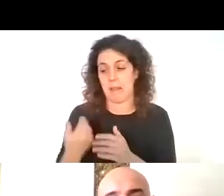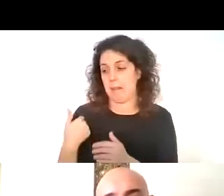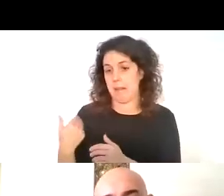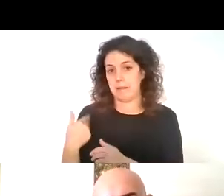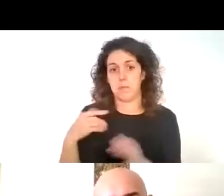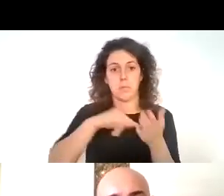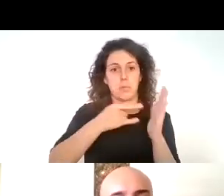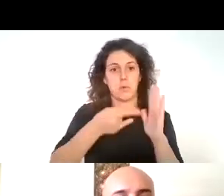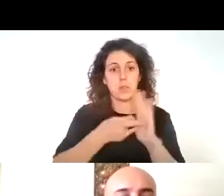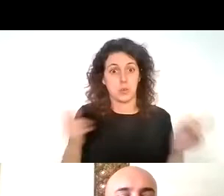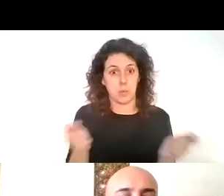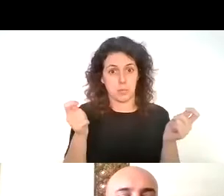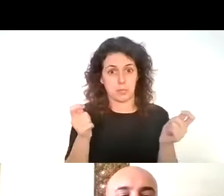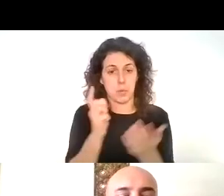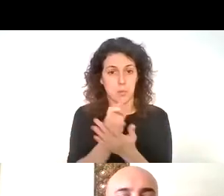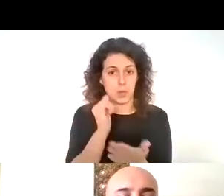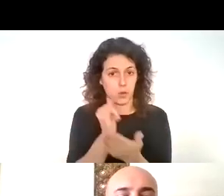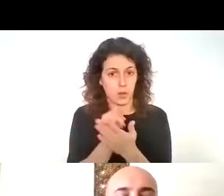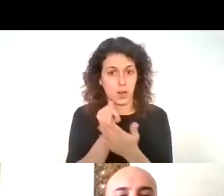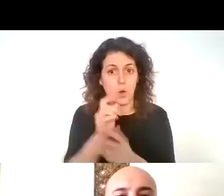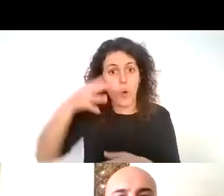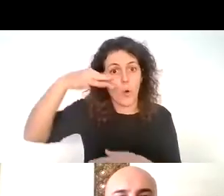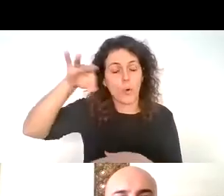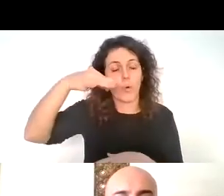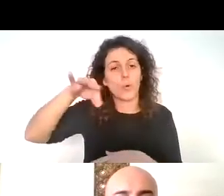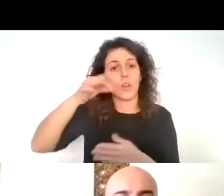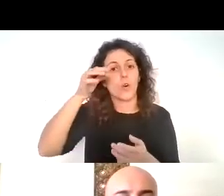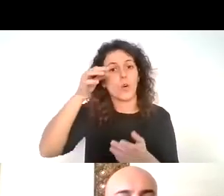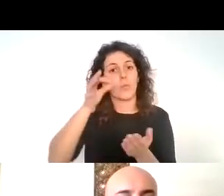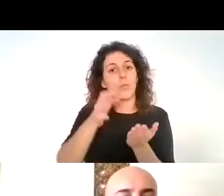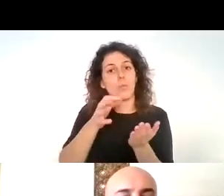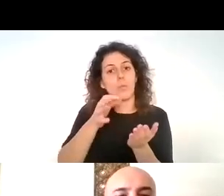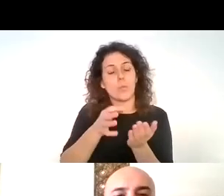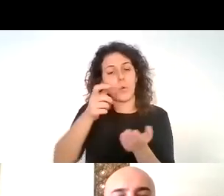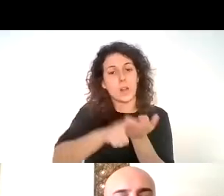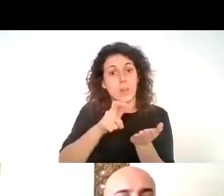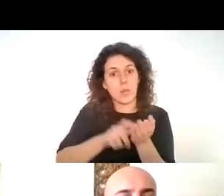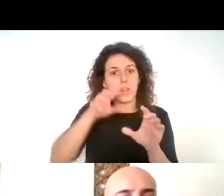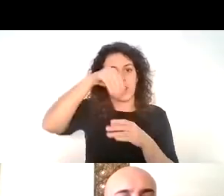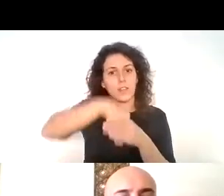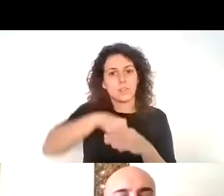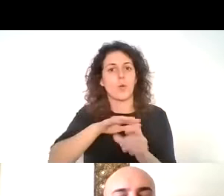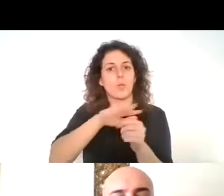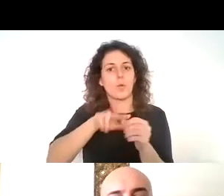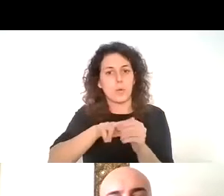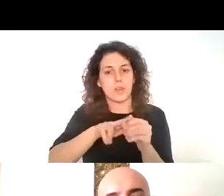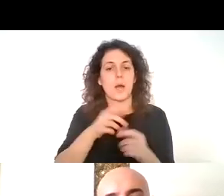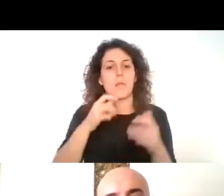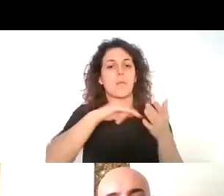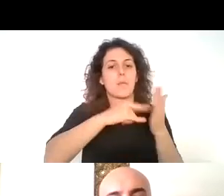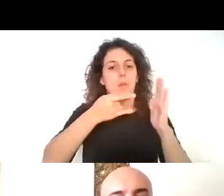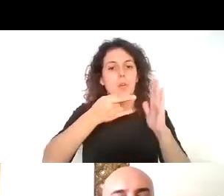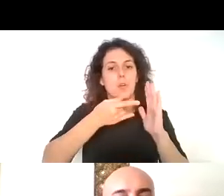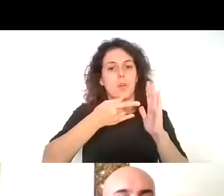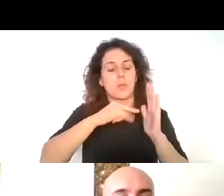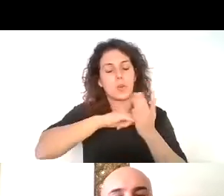un proyecto pionero y somos en este momento el único municipio de la provincia en desarrollarlo. El programa, llamado Receta Médico